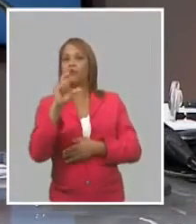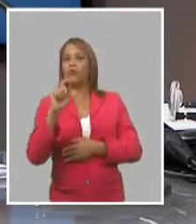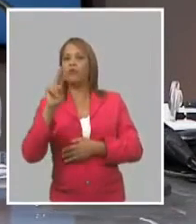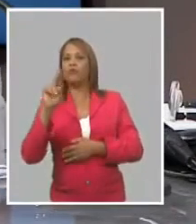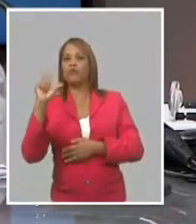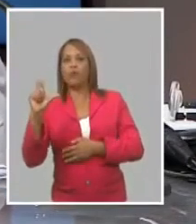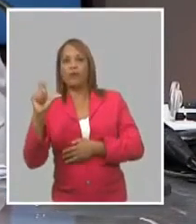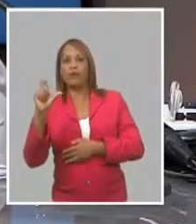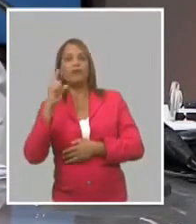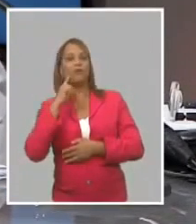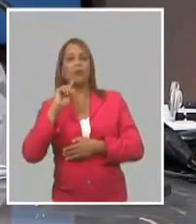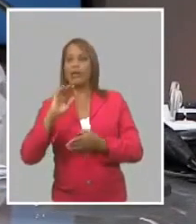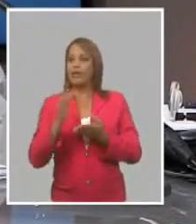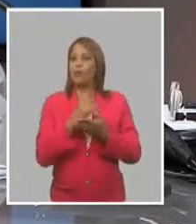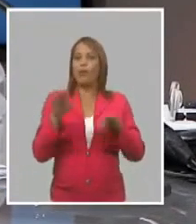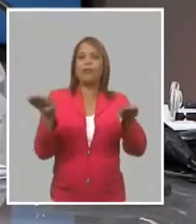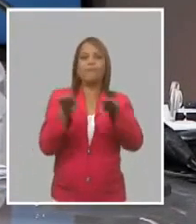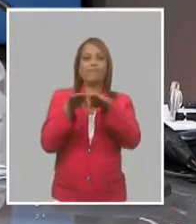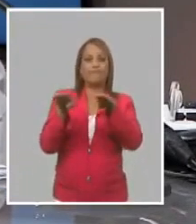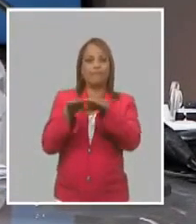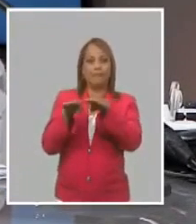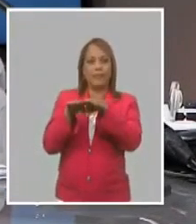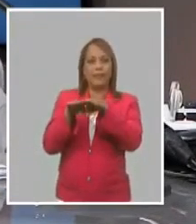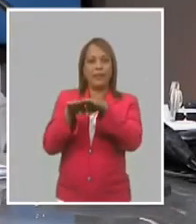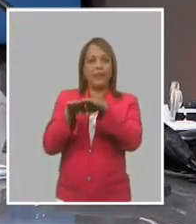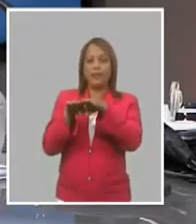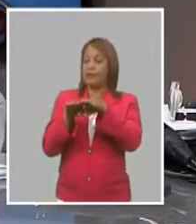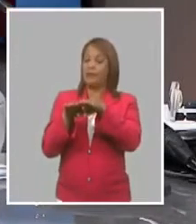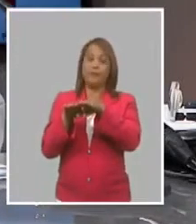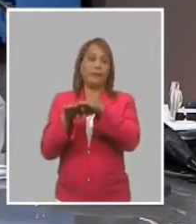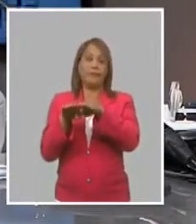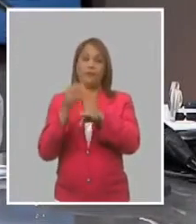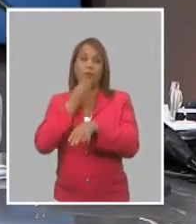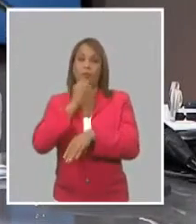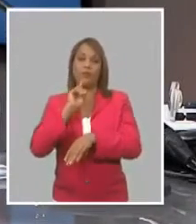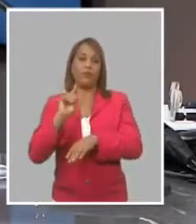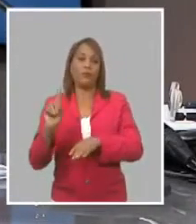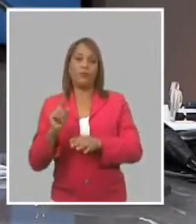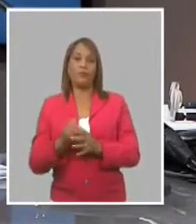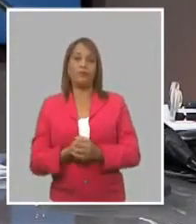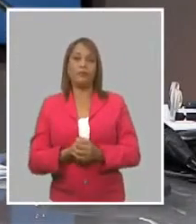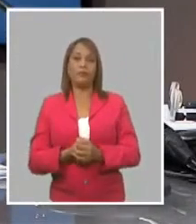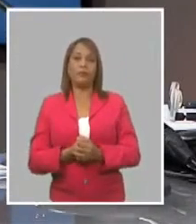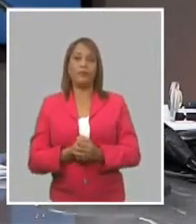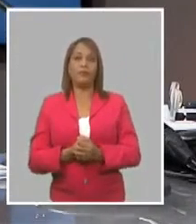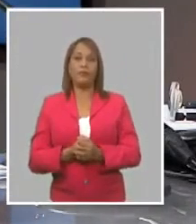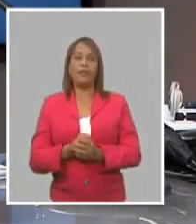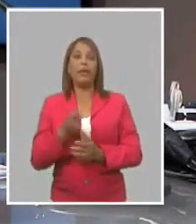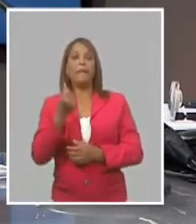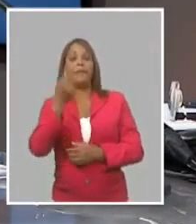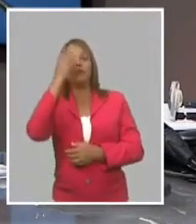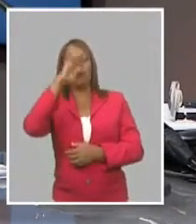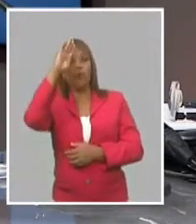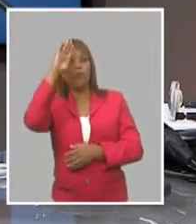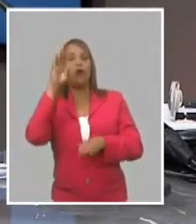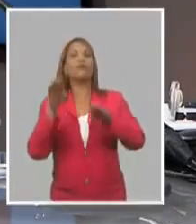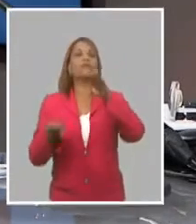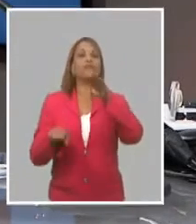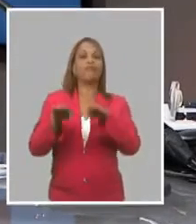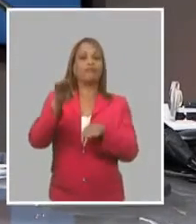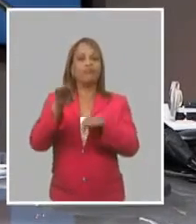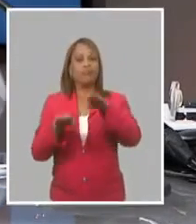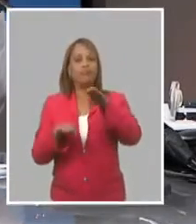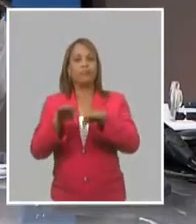tienes que devaluar el peso. No va a ser posible no devaluar el peso cubano. Y en